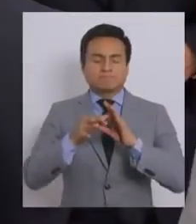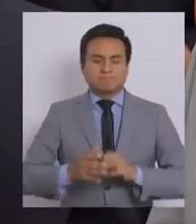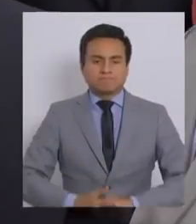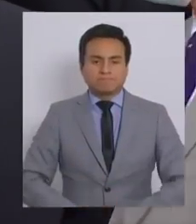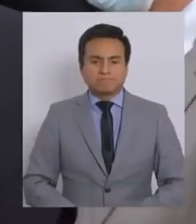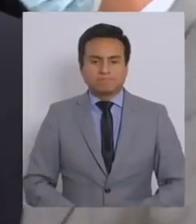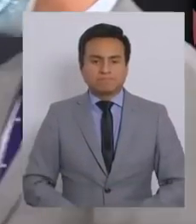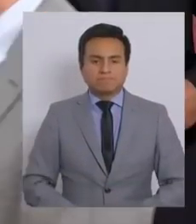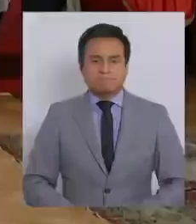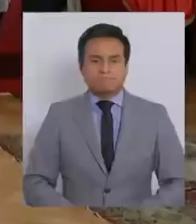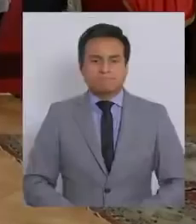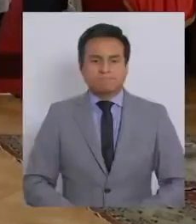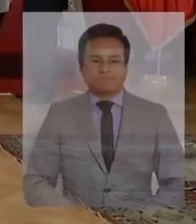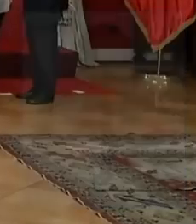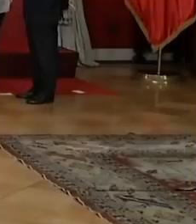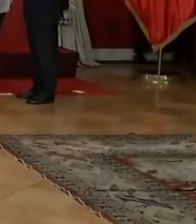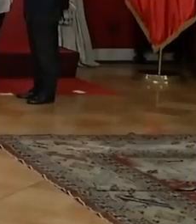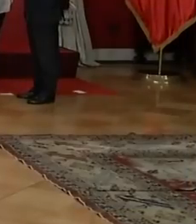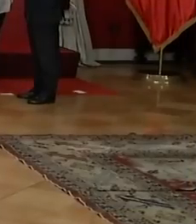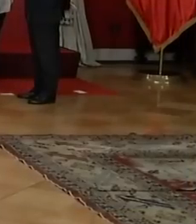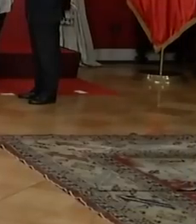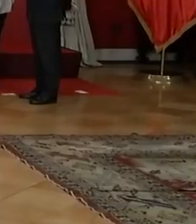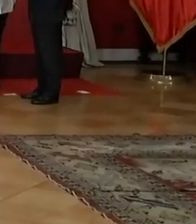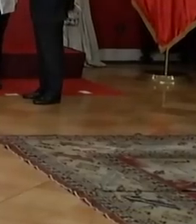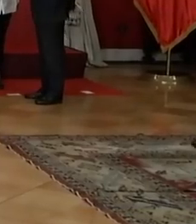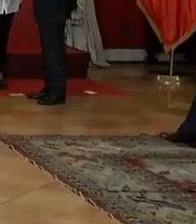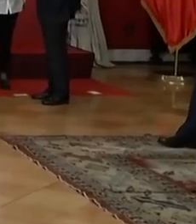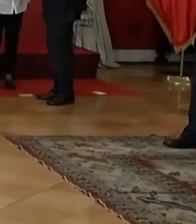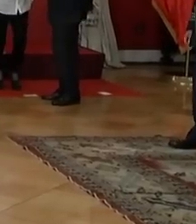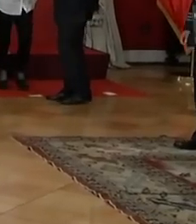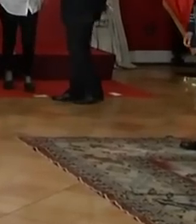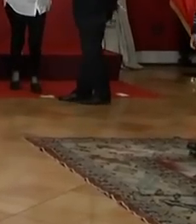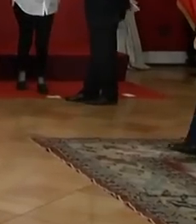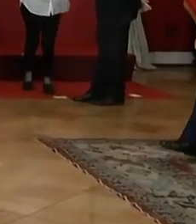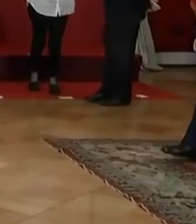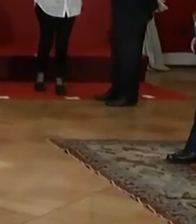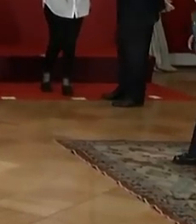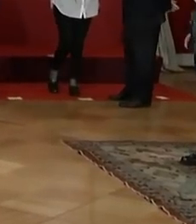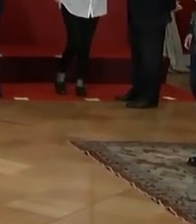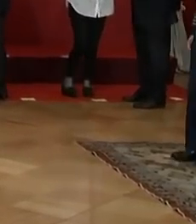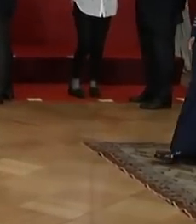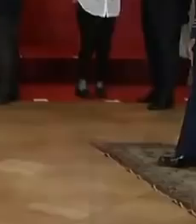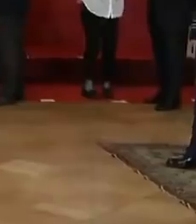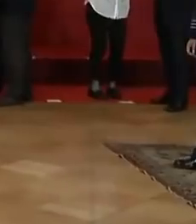junto a la mayoría del país por esa opción ante la nueva constitución.